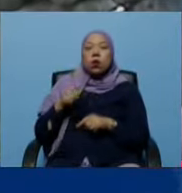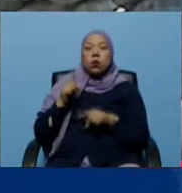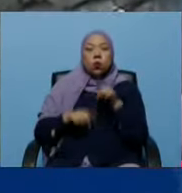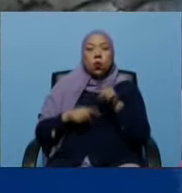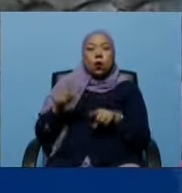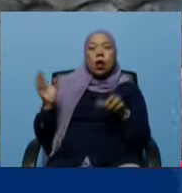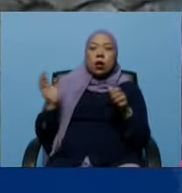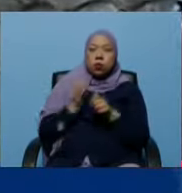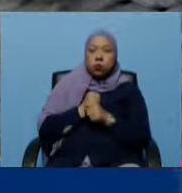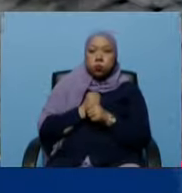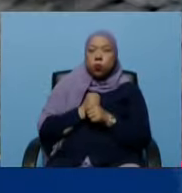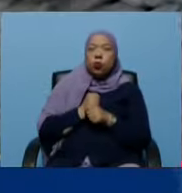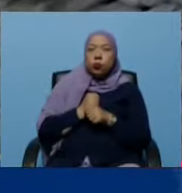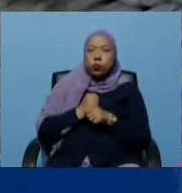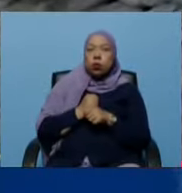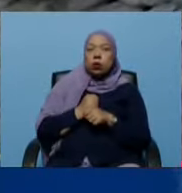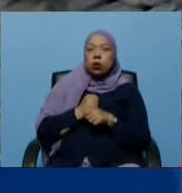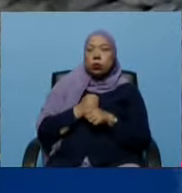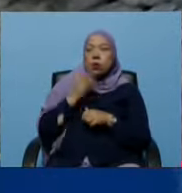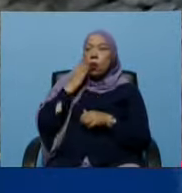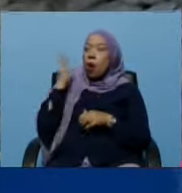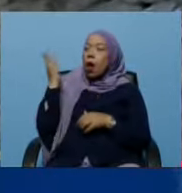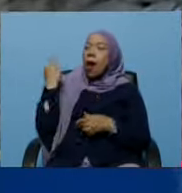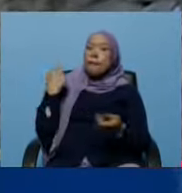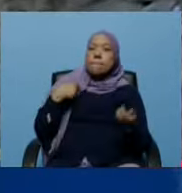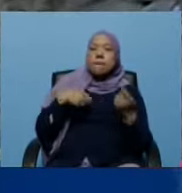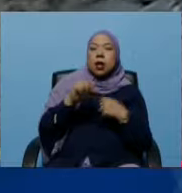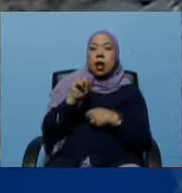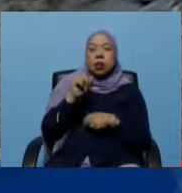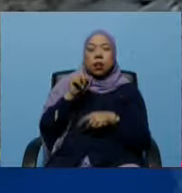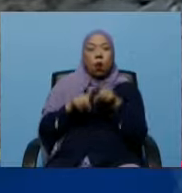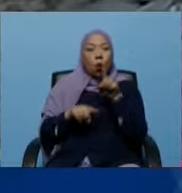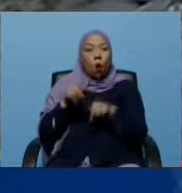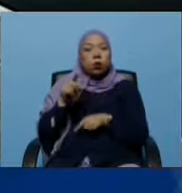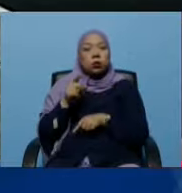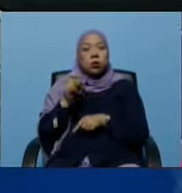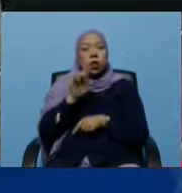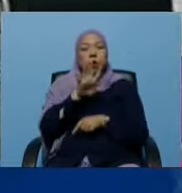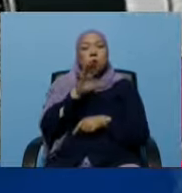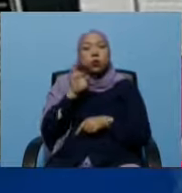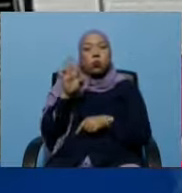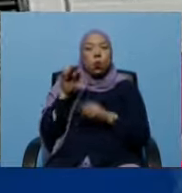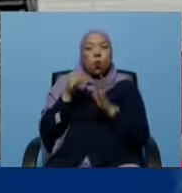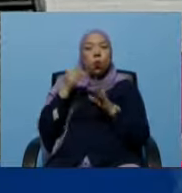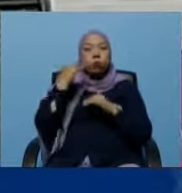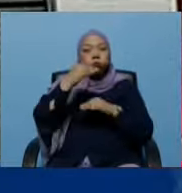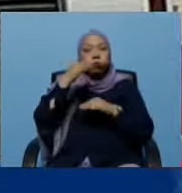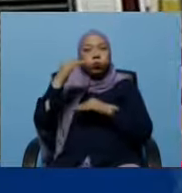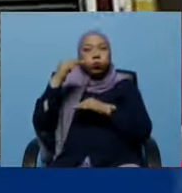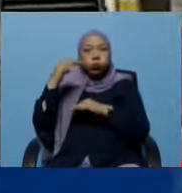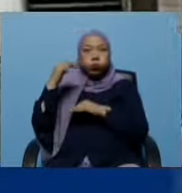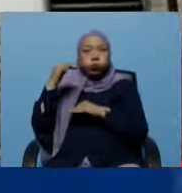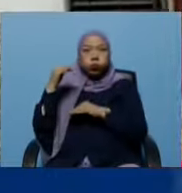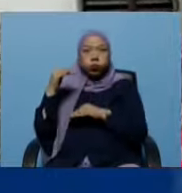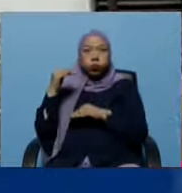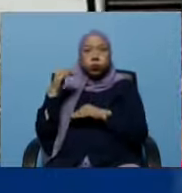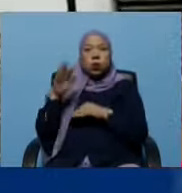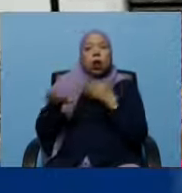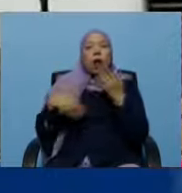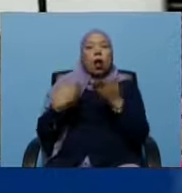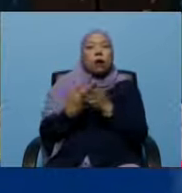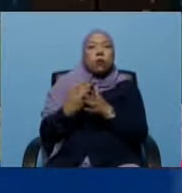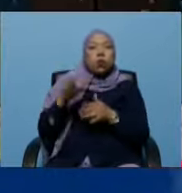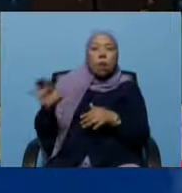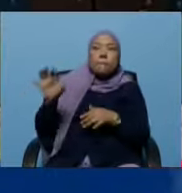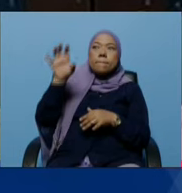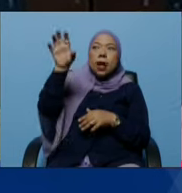se consigue. Y ahorita estamos exportando este material, 54 toneladas que van a exportarlo.